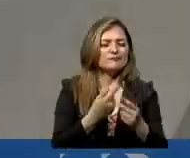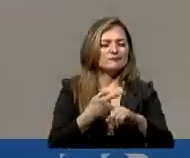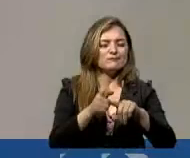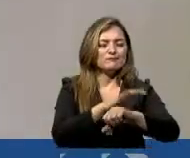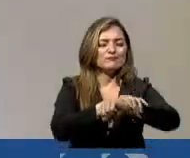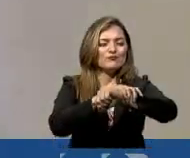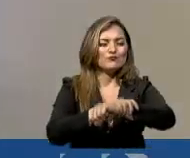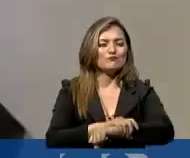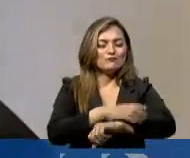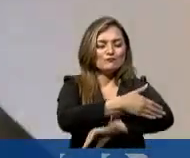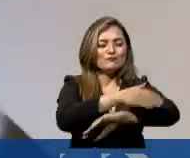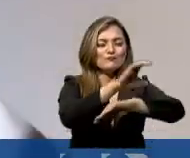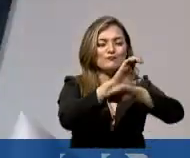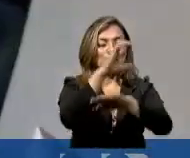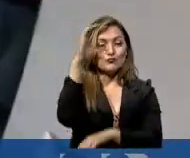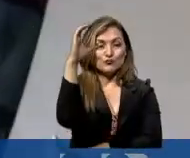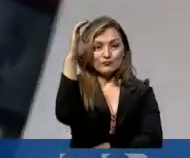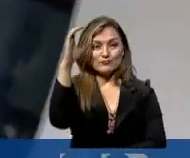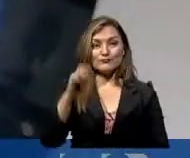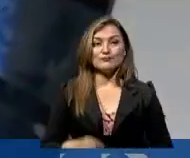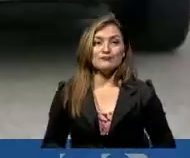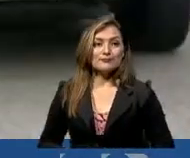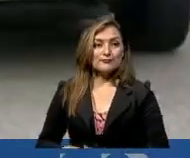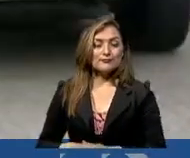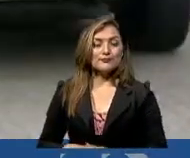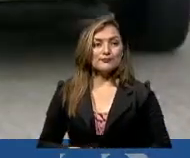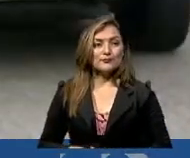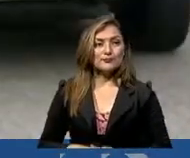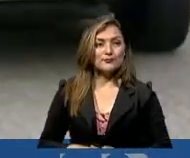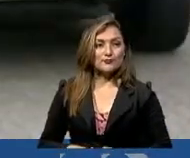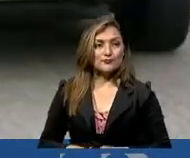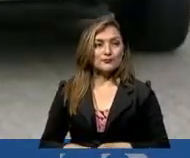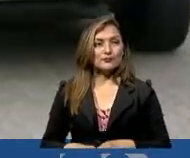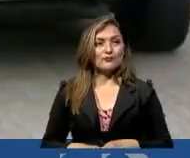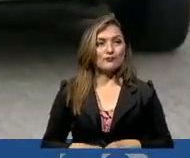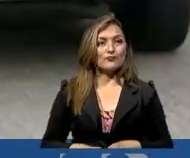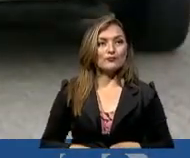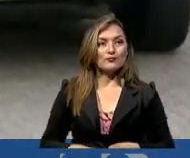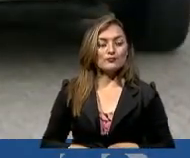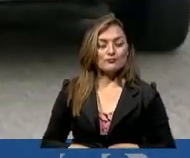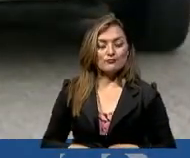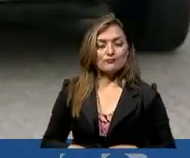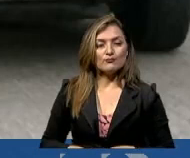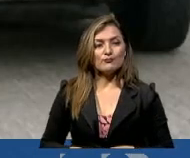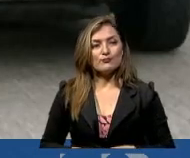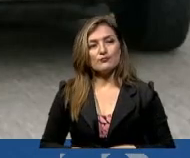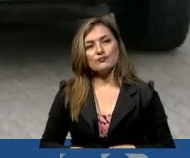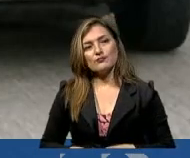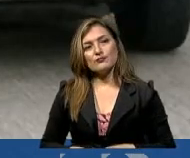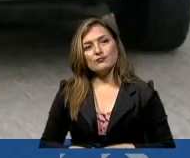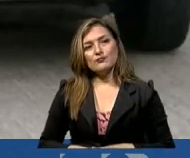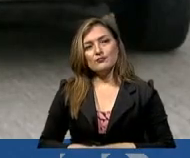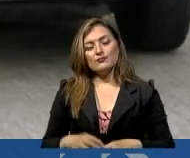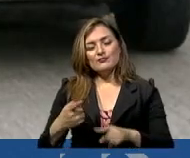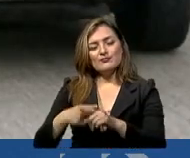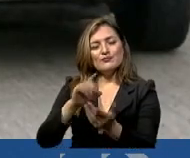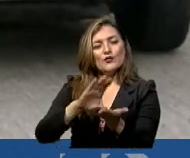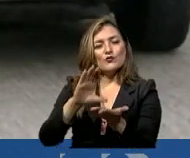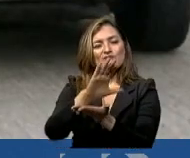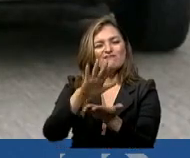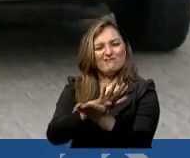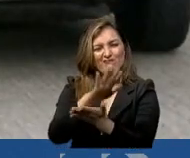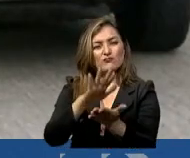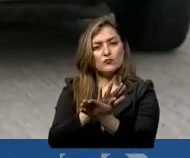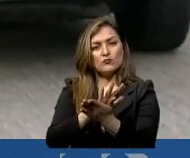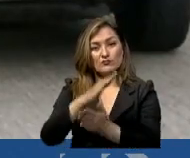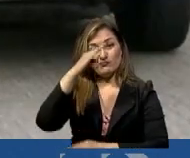frontera ecuatoriana como colombiana. Se pone especial atención en los exteriores de los establecimientos